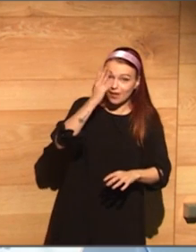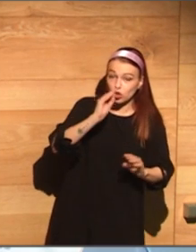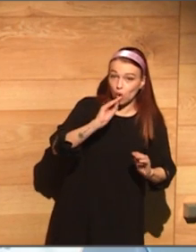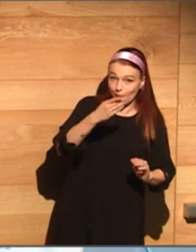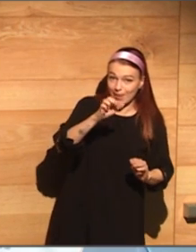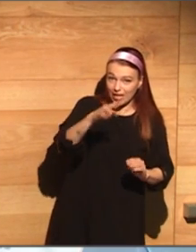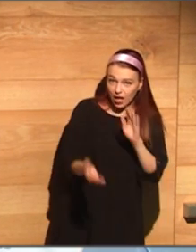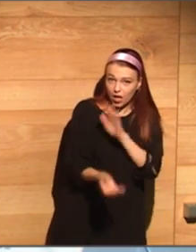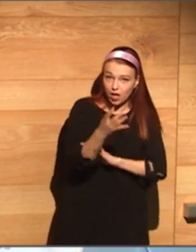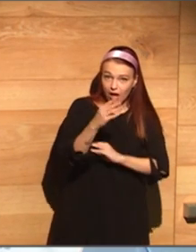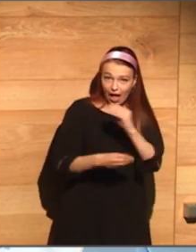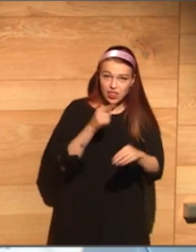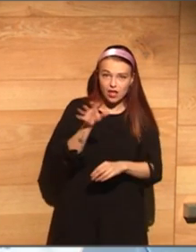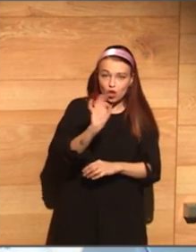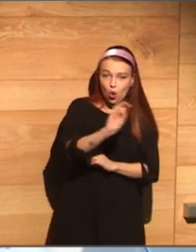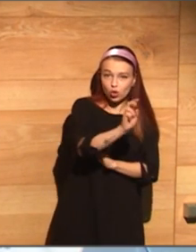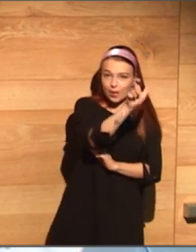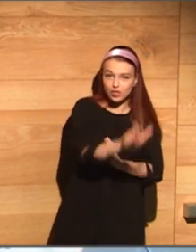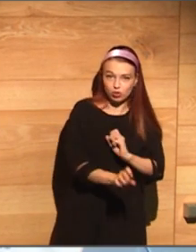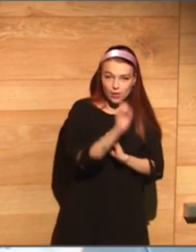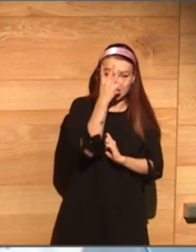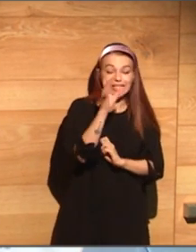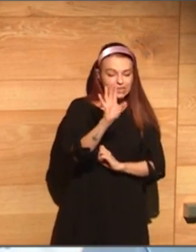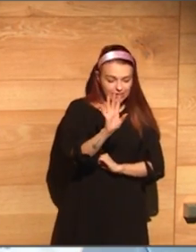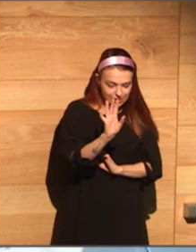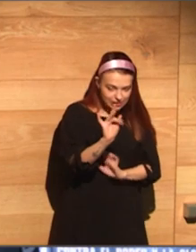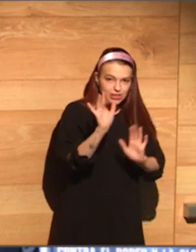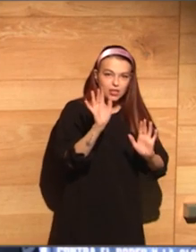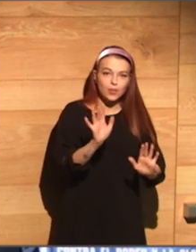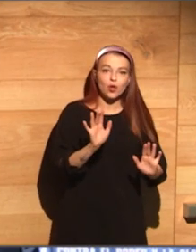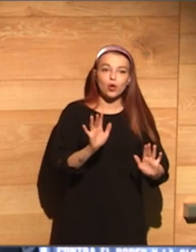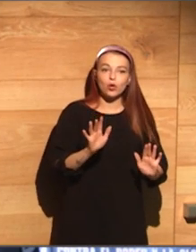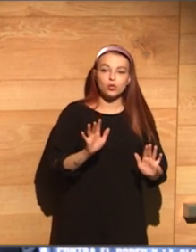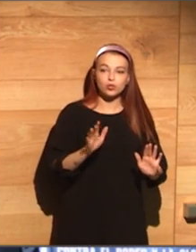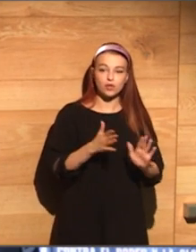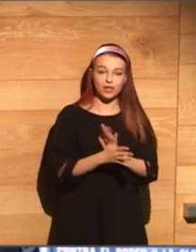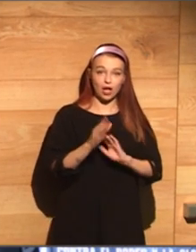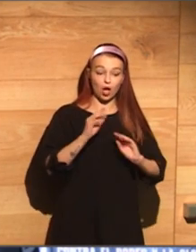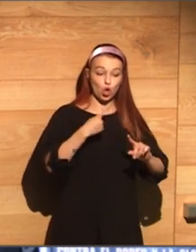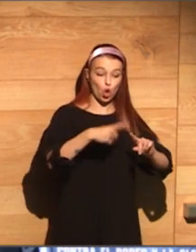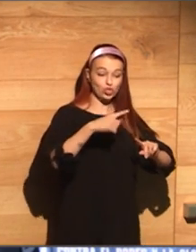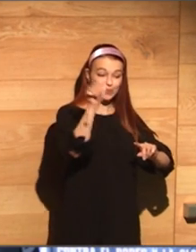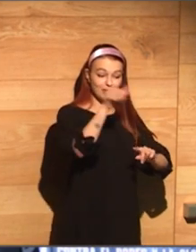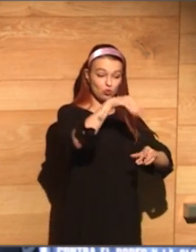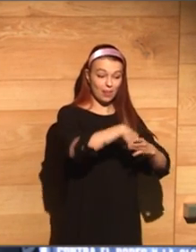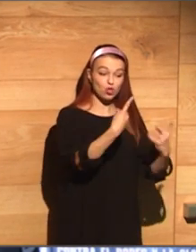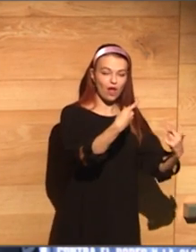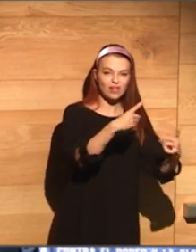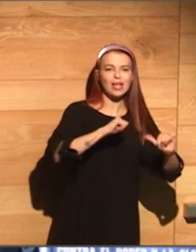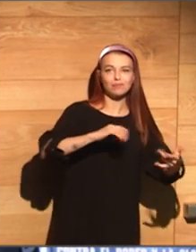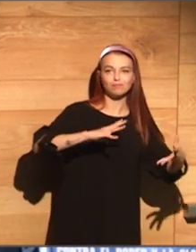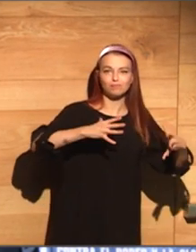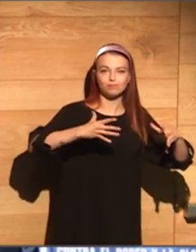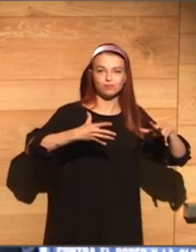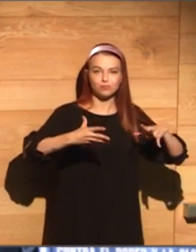o él lo utilizó? No. Lo que pasa, existía, ya está. Sí, lo que pasa es que de alguna manera se iba adaptando a sus necesidades, porque eso además pasa mucho en el